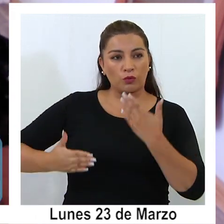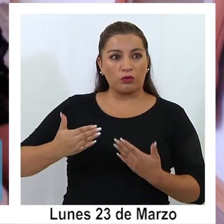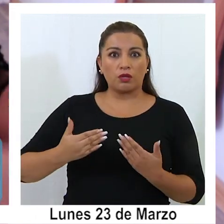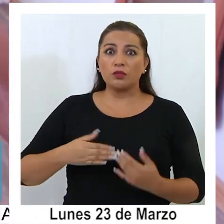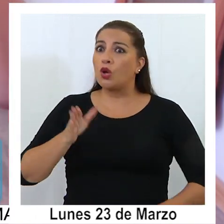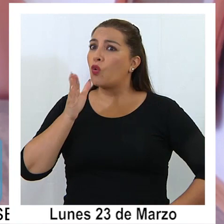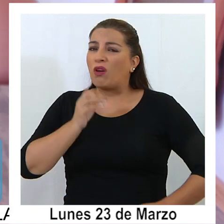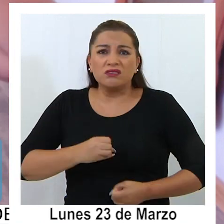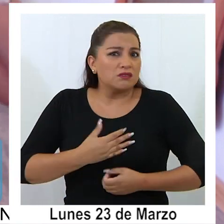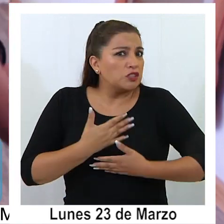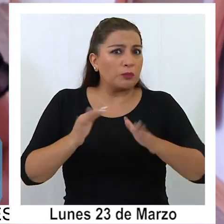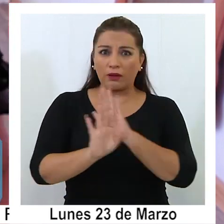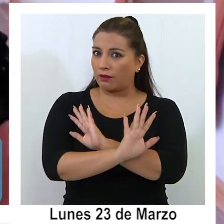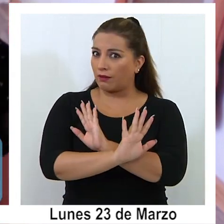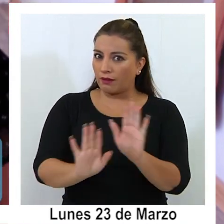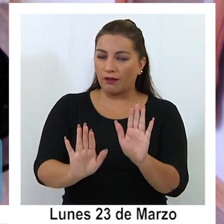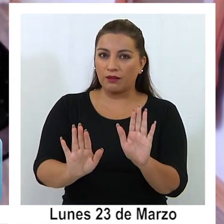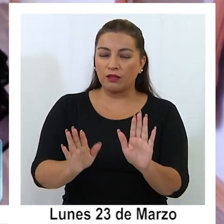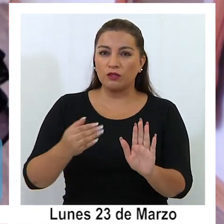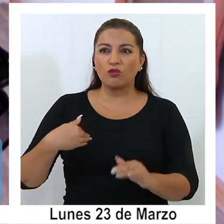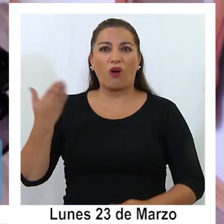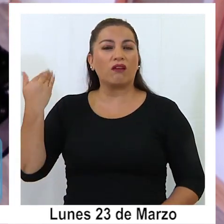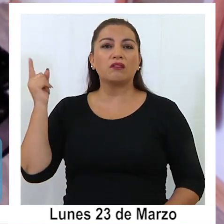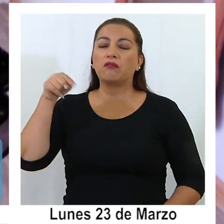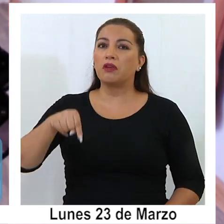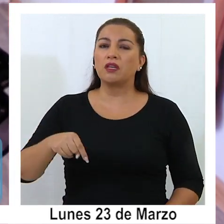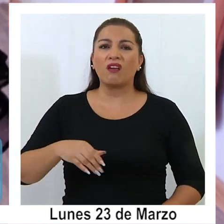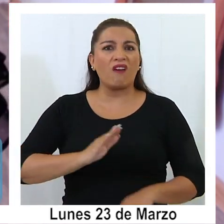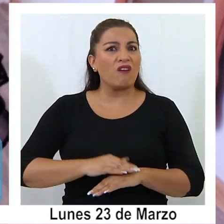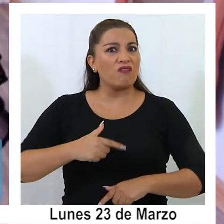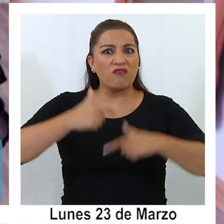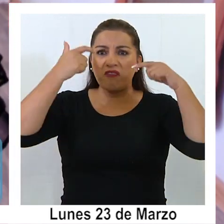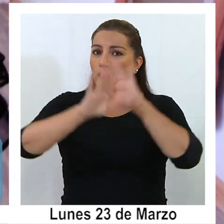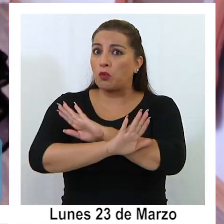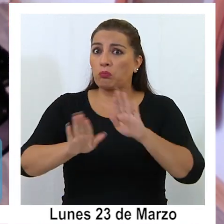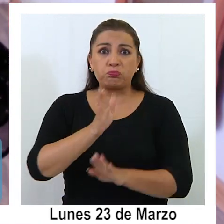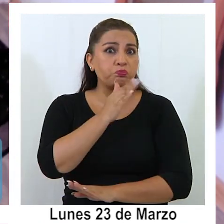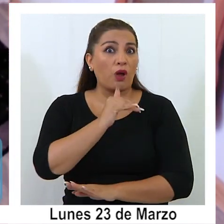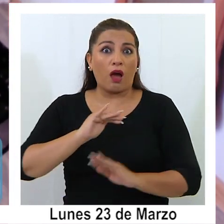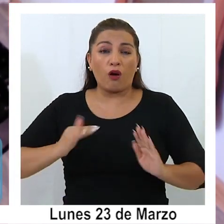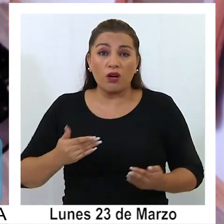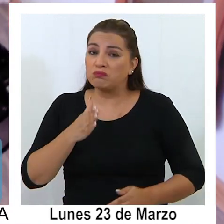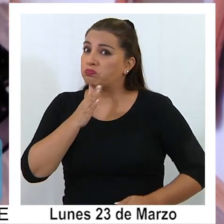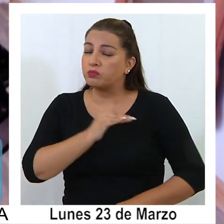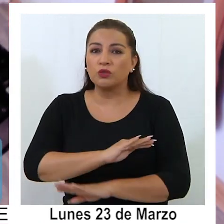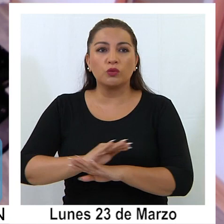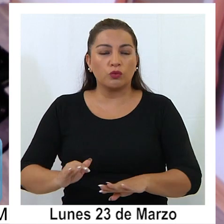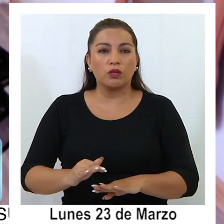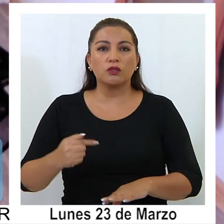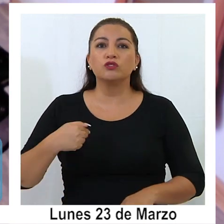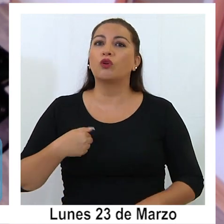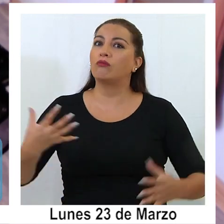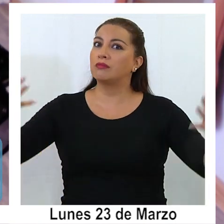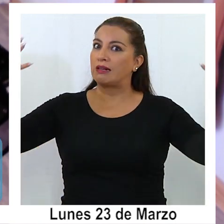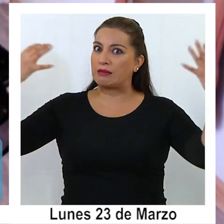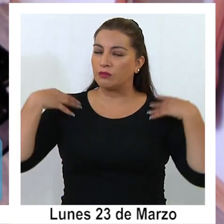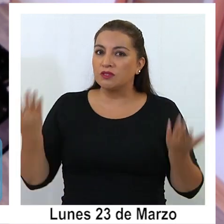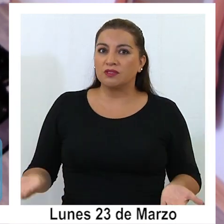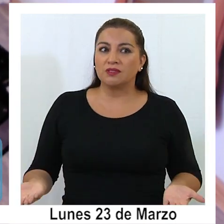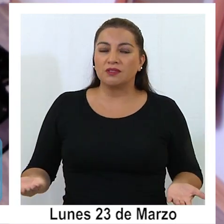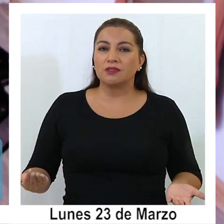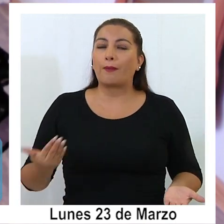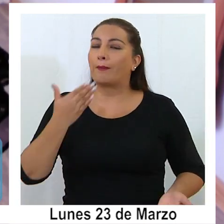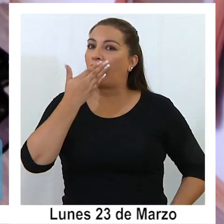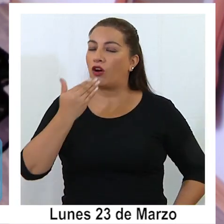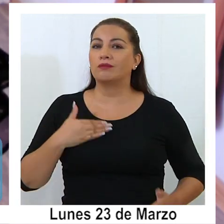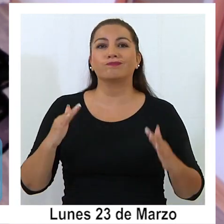que no tengo ningún síntoma. Cuando llegué no presentaba fiebre y hasta el día de hoy no la tengo, pero de todas maneras creo que lo responsable es